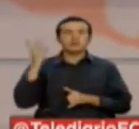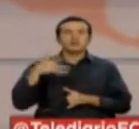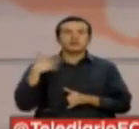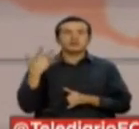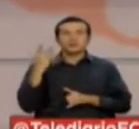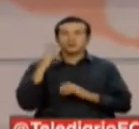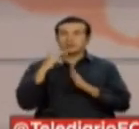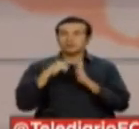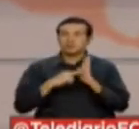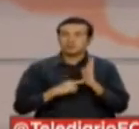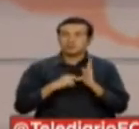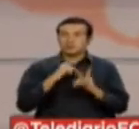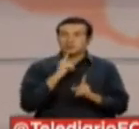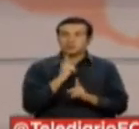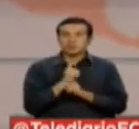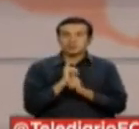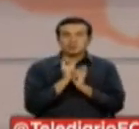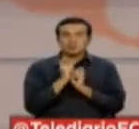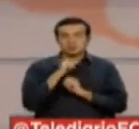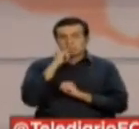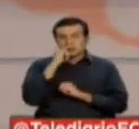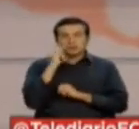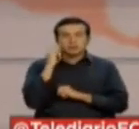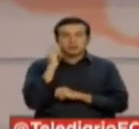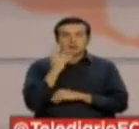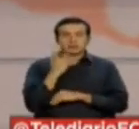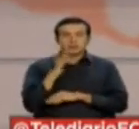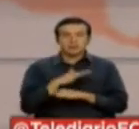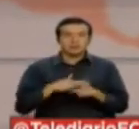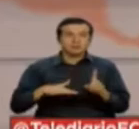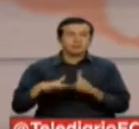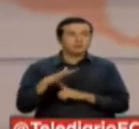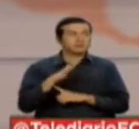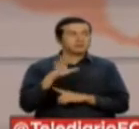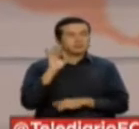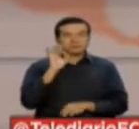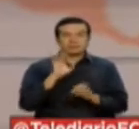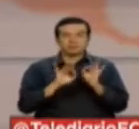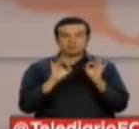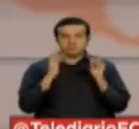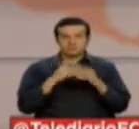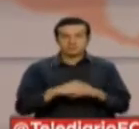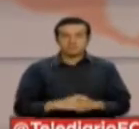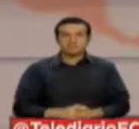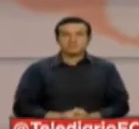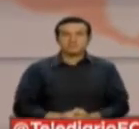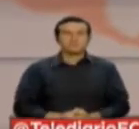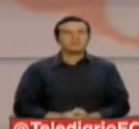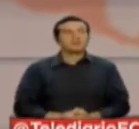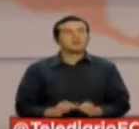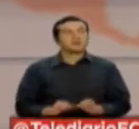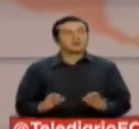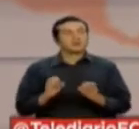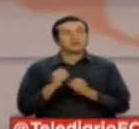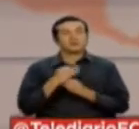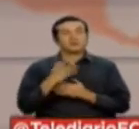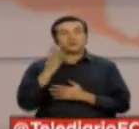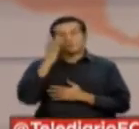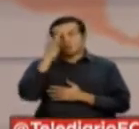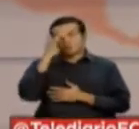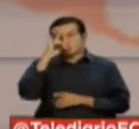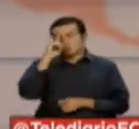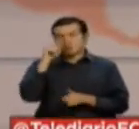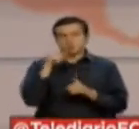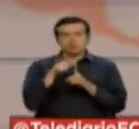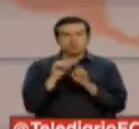de registro, cómo evoluciona el niño en ese territorio que ha sido seleccionado. Esto es importantísimo porque el